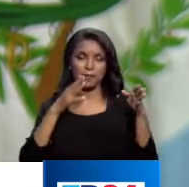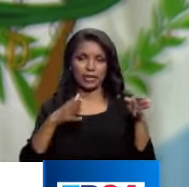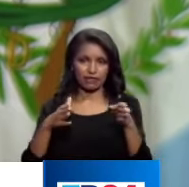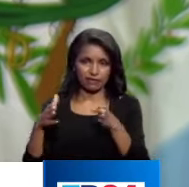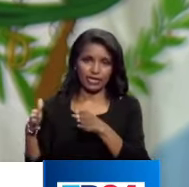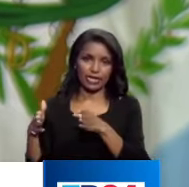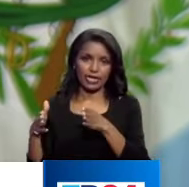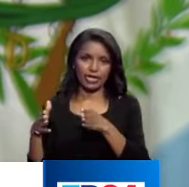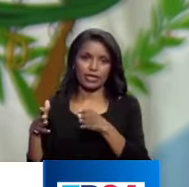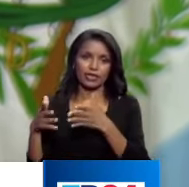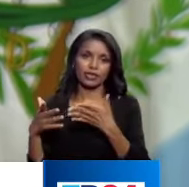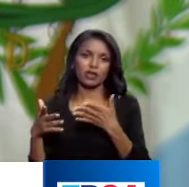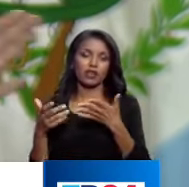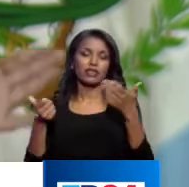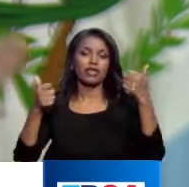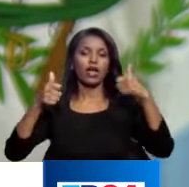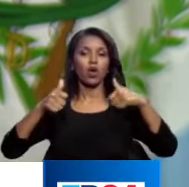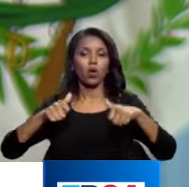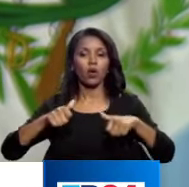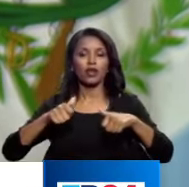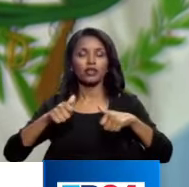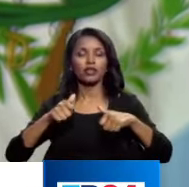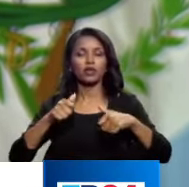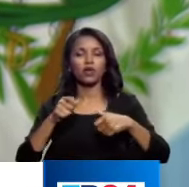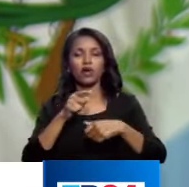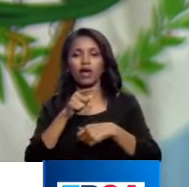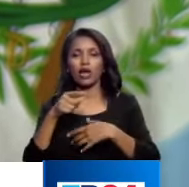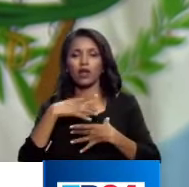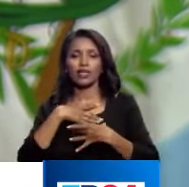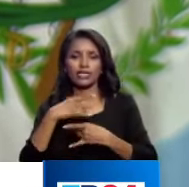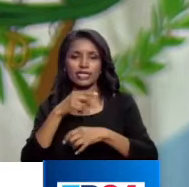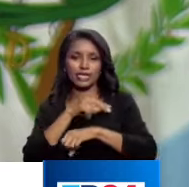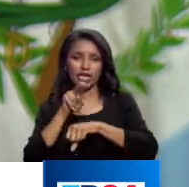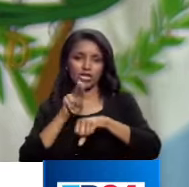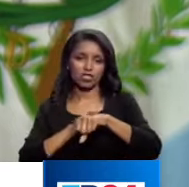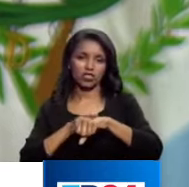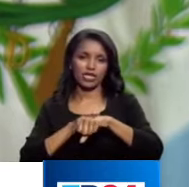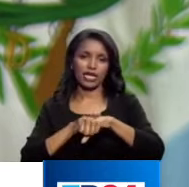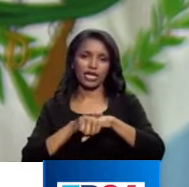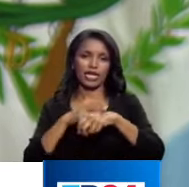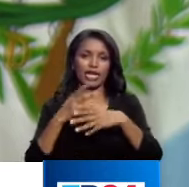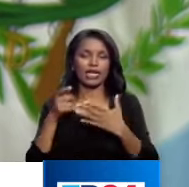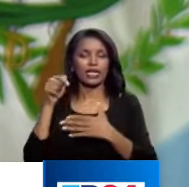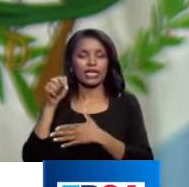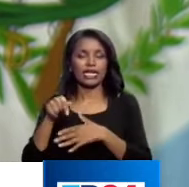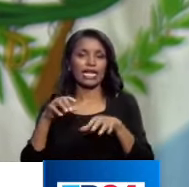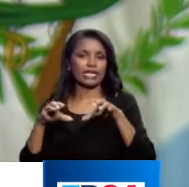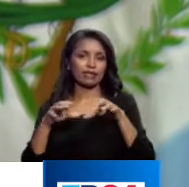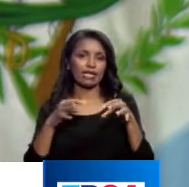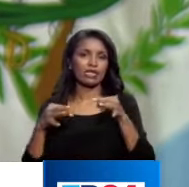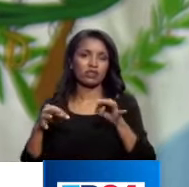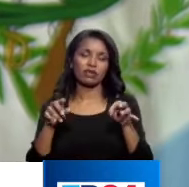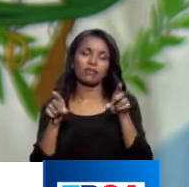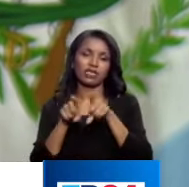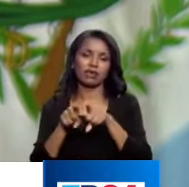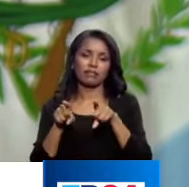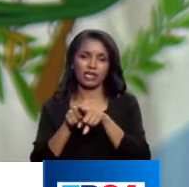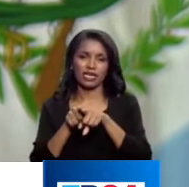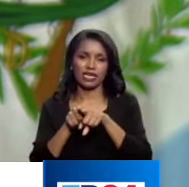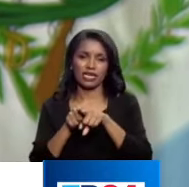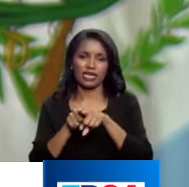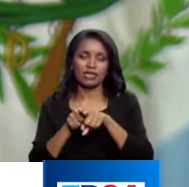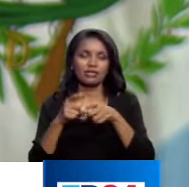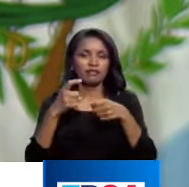y ordenado en función de los intereses nacionales, donde estaría la actividad turística y